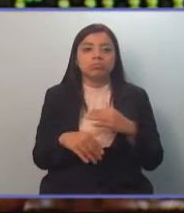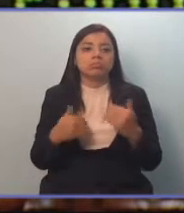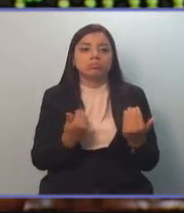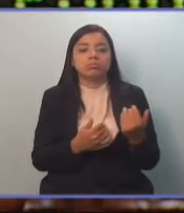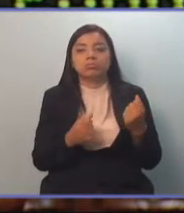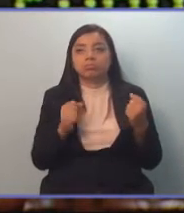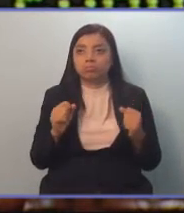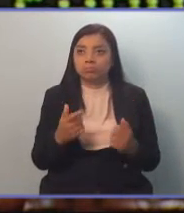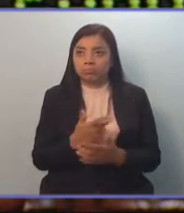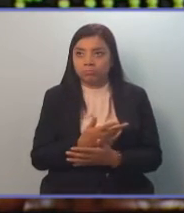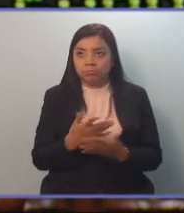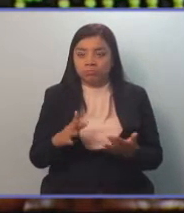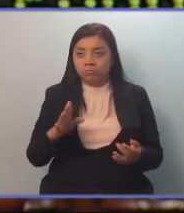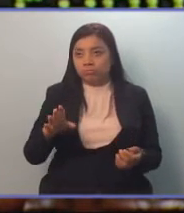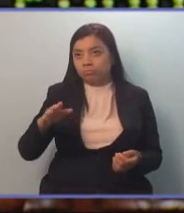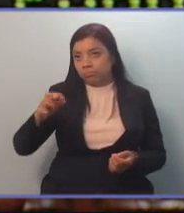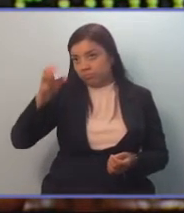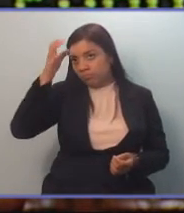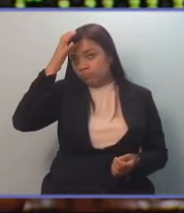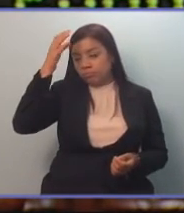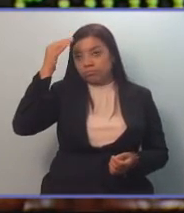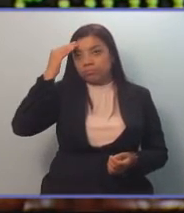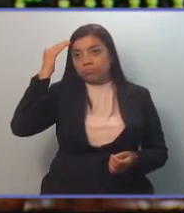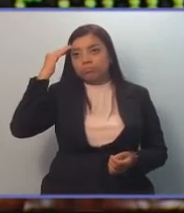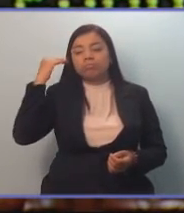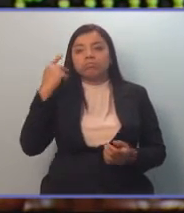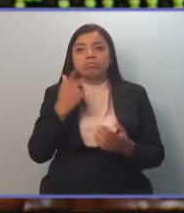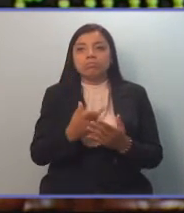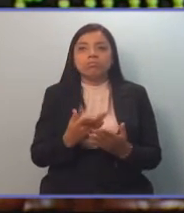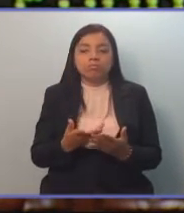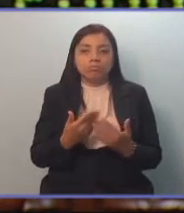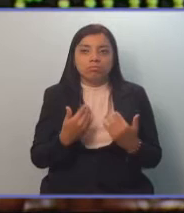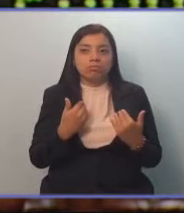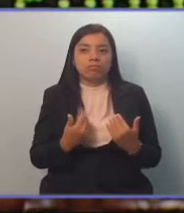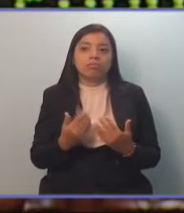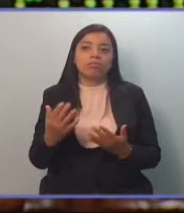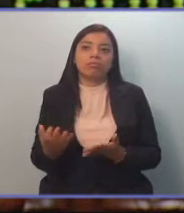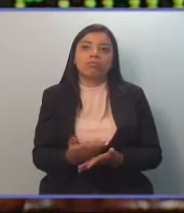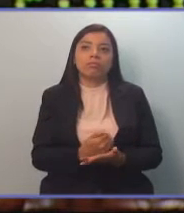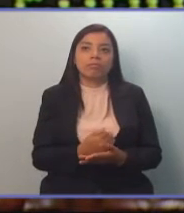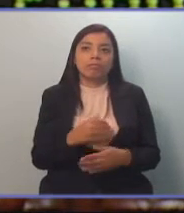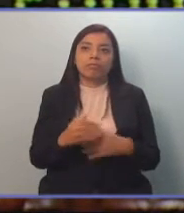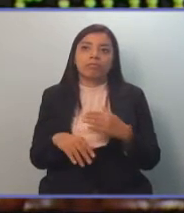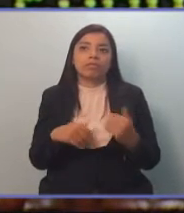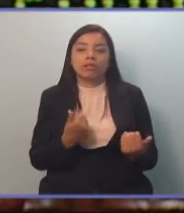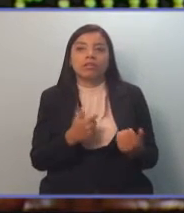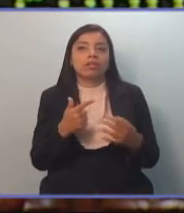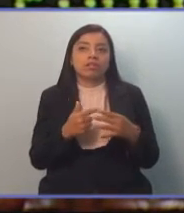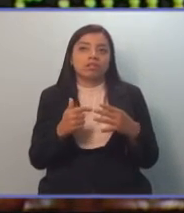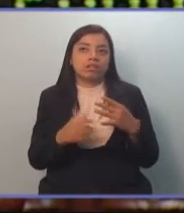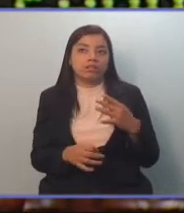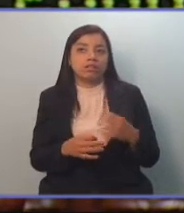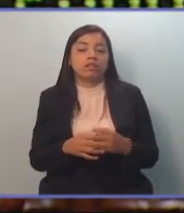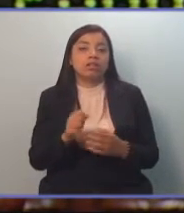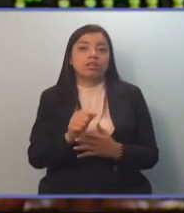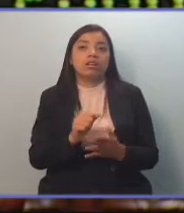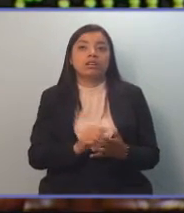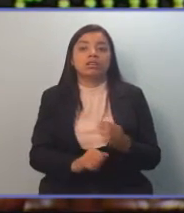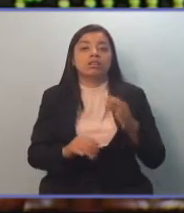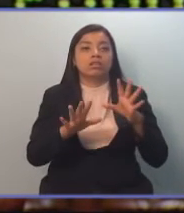bajo cualquier otro concepto cobro de derecho fiscal alguno con fundamento en otras leyes. Artículo